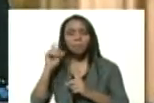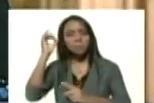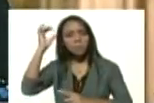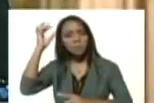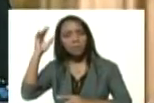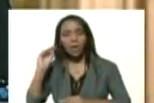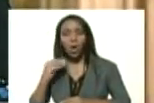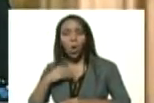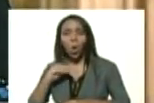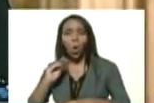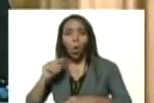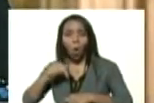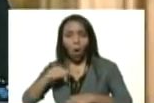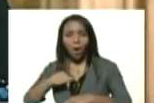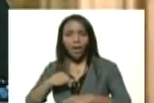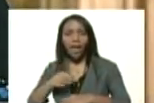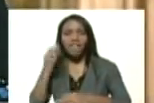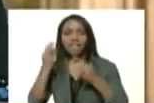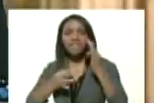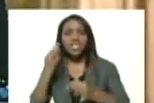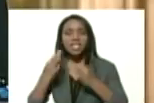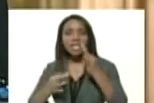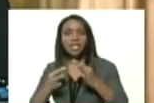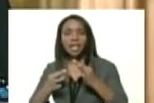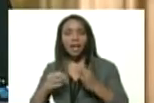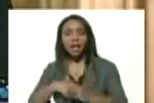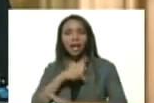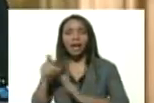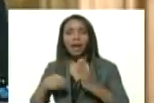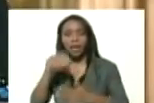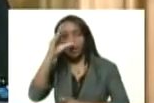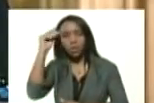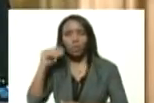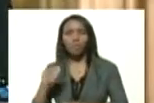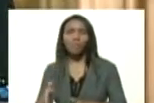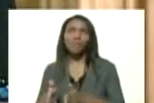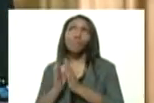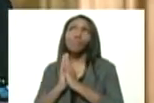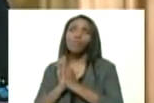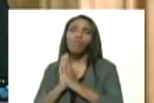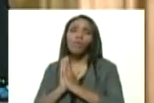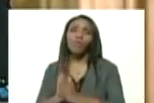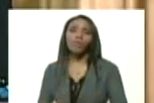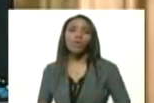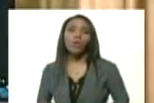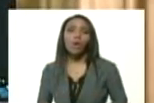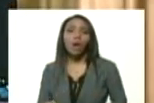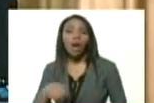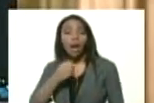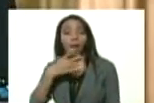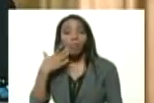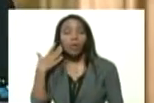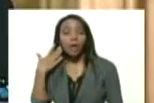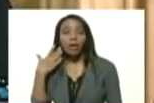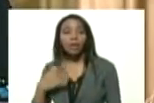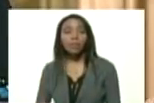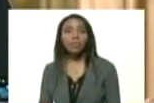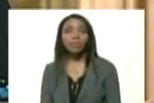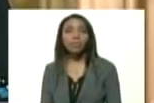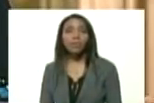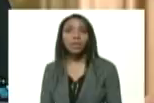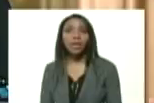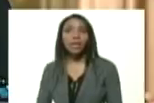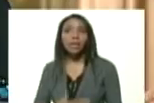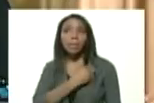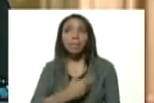lanza el fiscal general de donald trump por favor la moral del